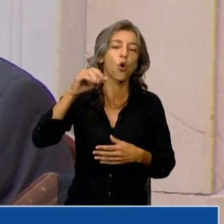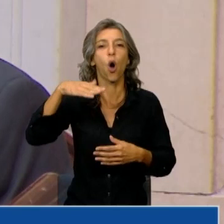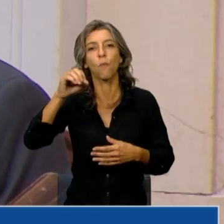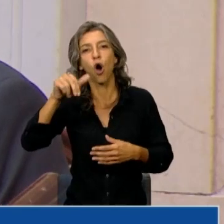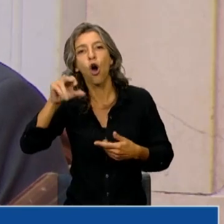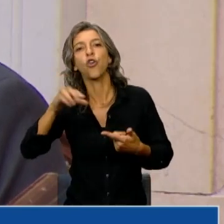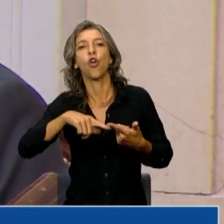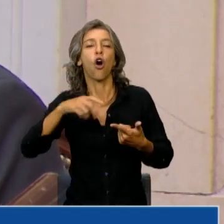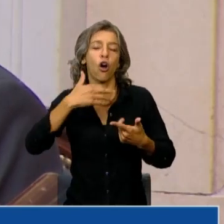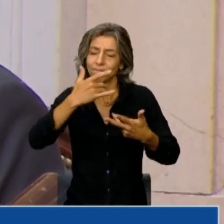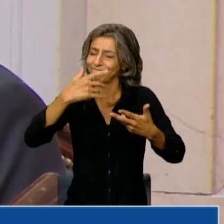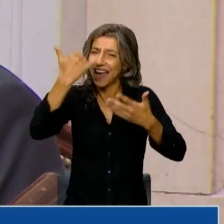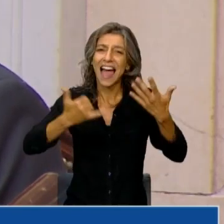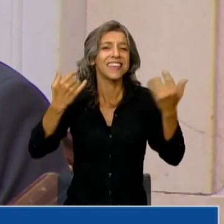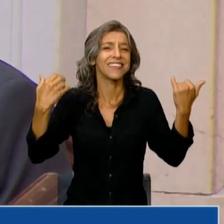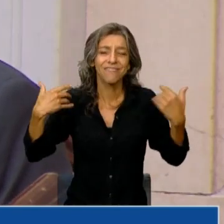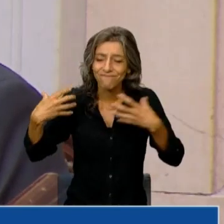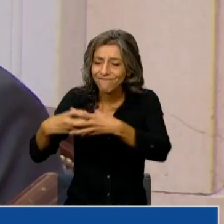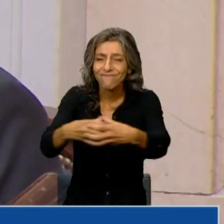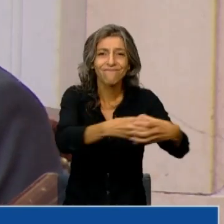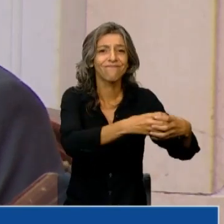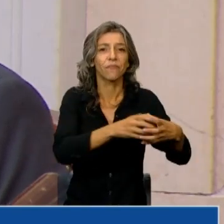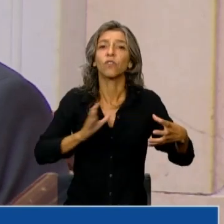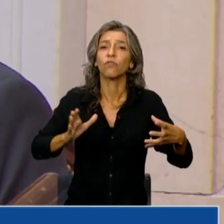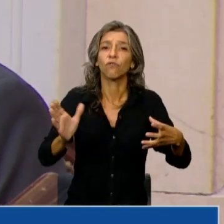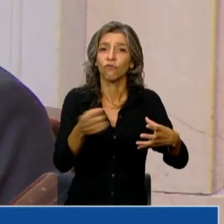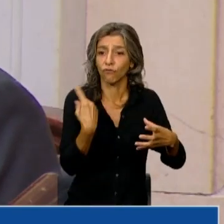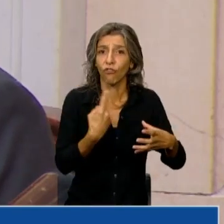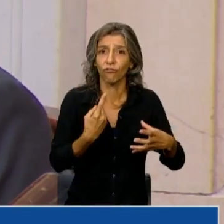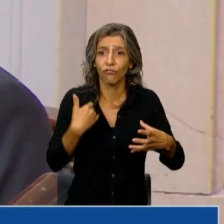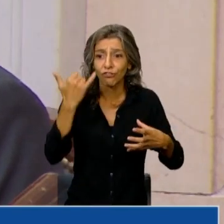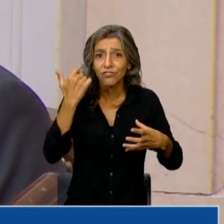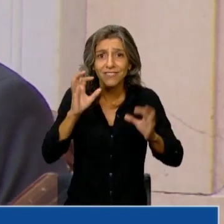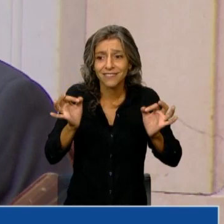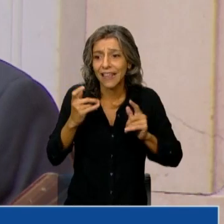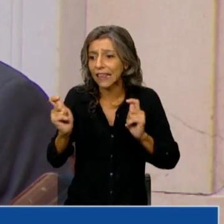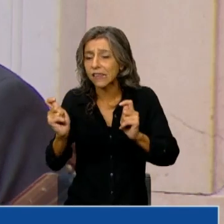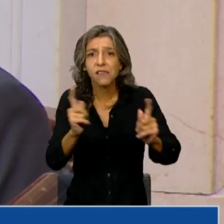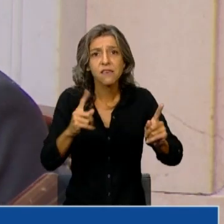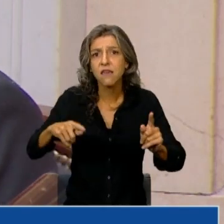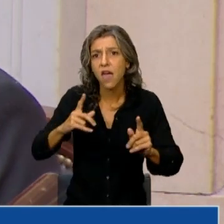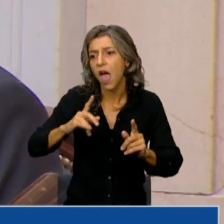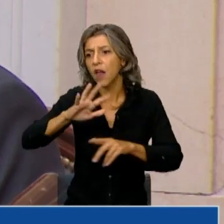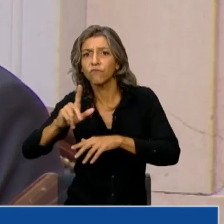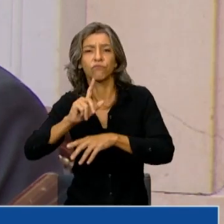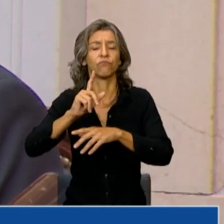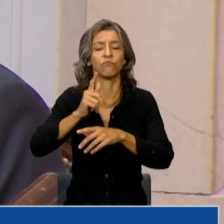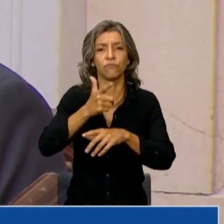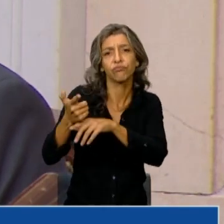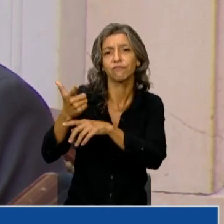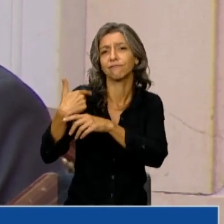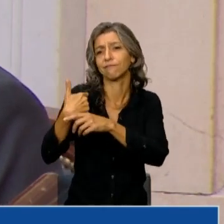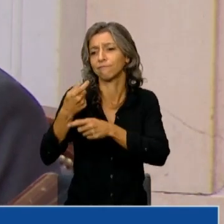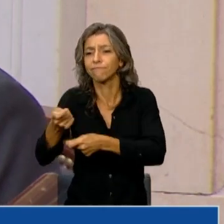Lindor Alvarado. Todas las bandas narcocriminales fueron apresadas por delitos de orden local. Hablamos de